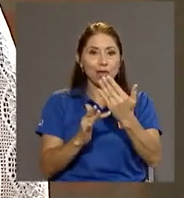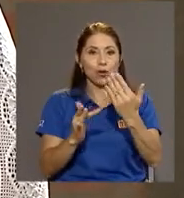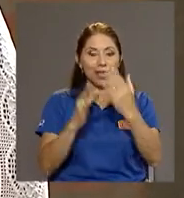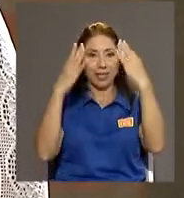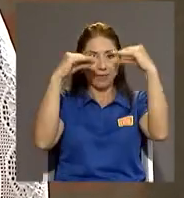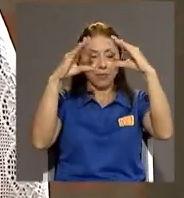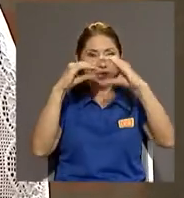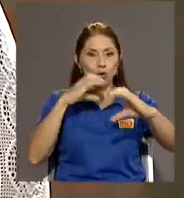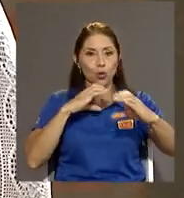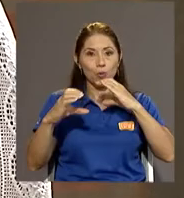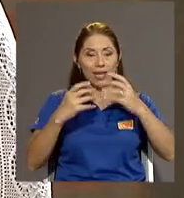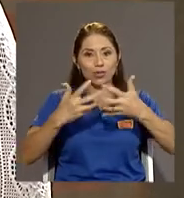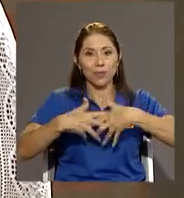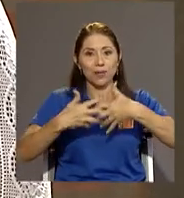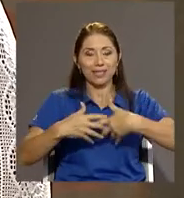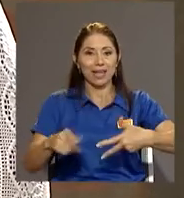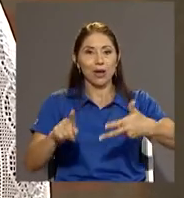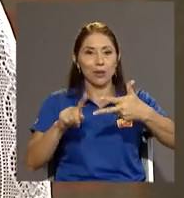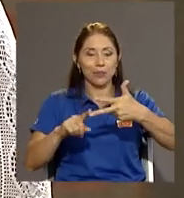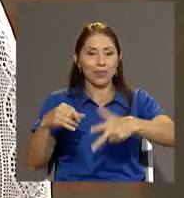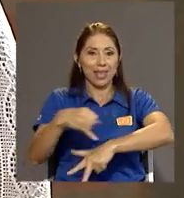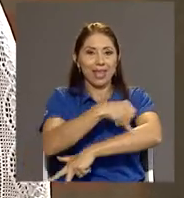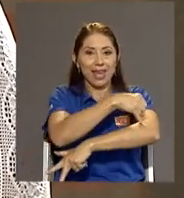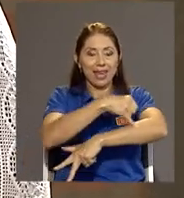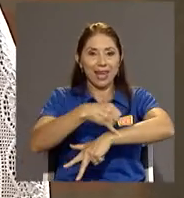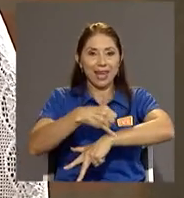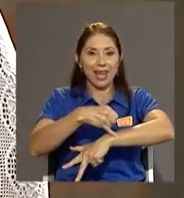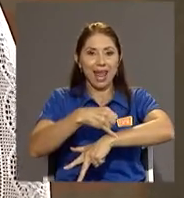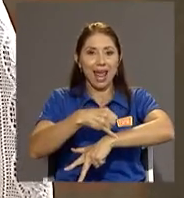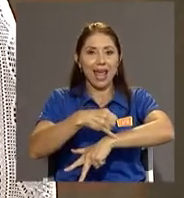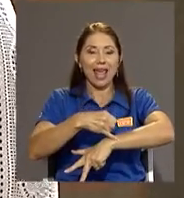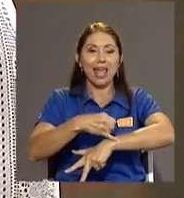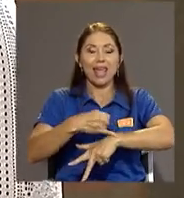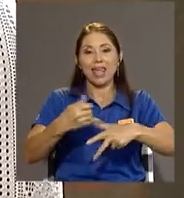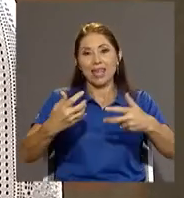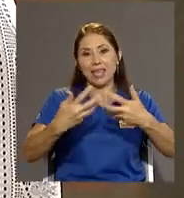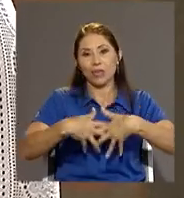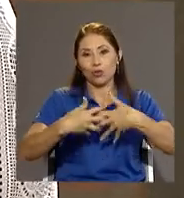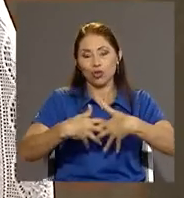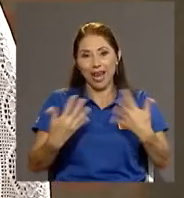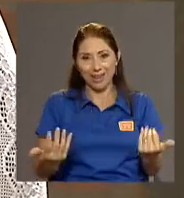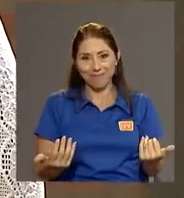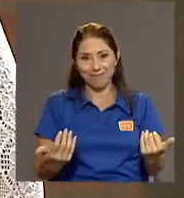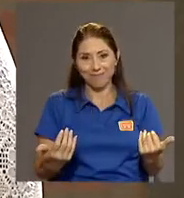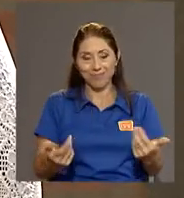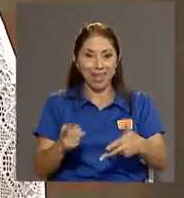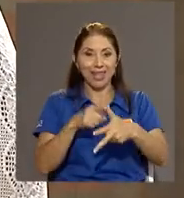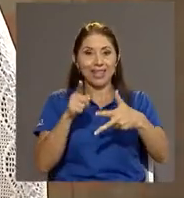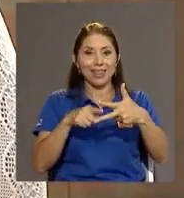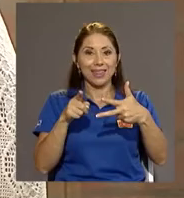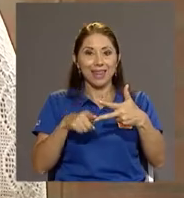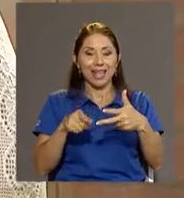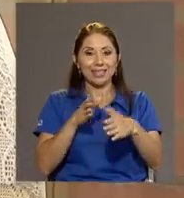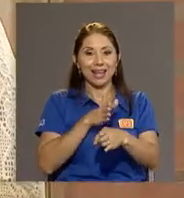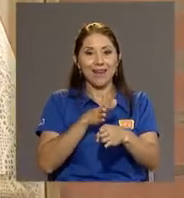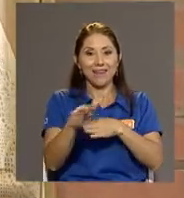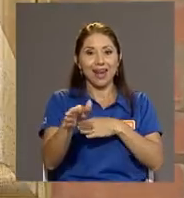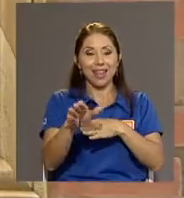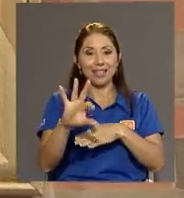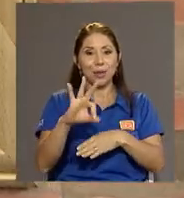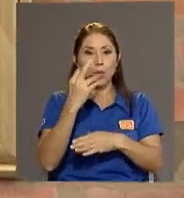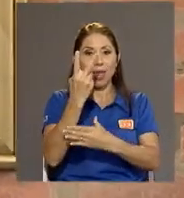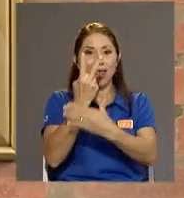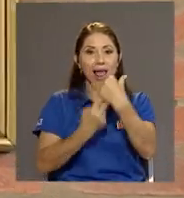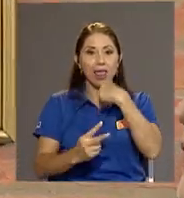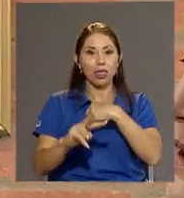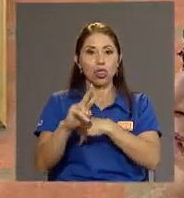comunicación empresarial y tenemos la ingeniería en ingeniería industrial. Las tres carreras en modalidad dual.